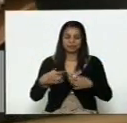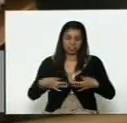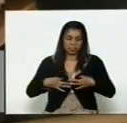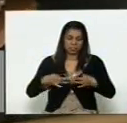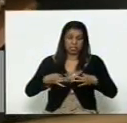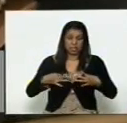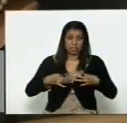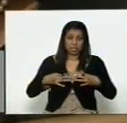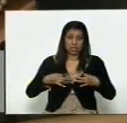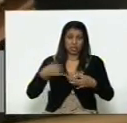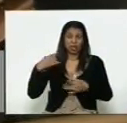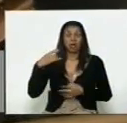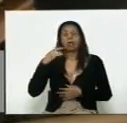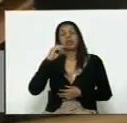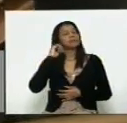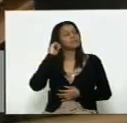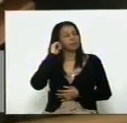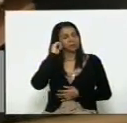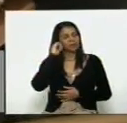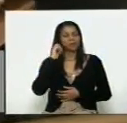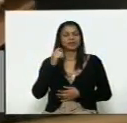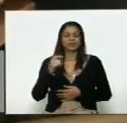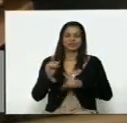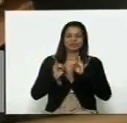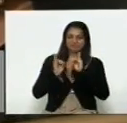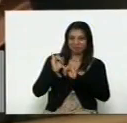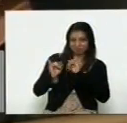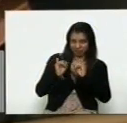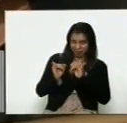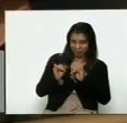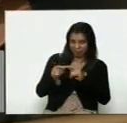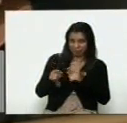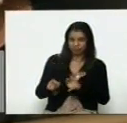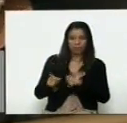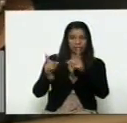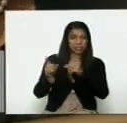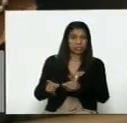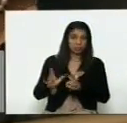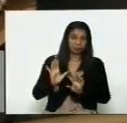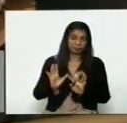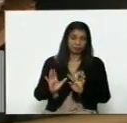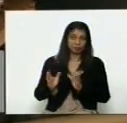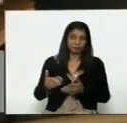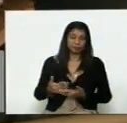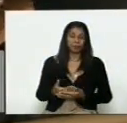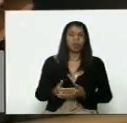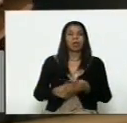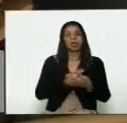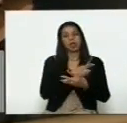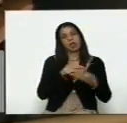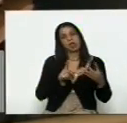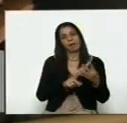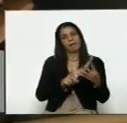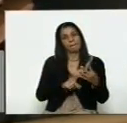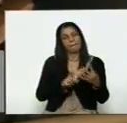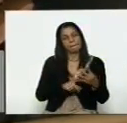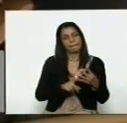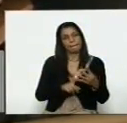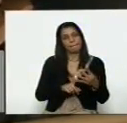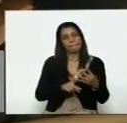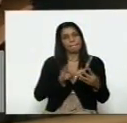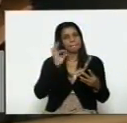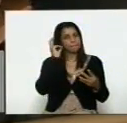la vestimenta del recién nacido o la recién nacida. Número cuatro, ser sometidas